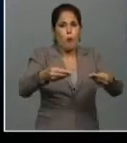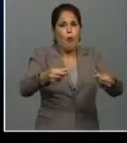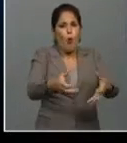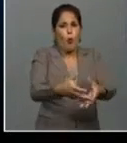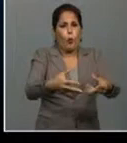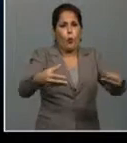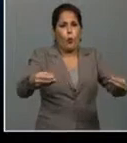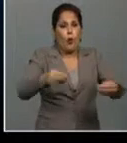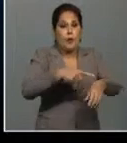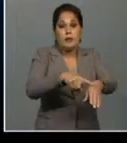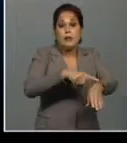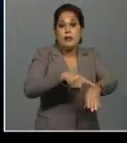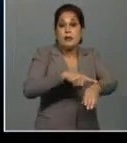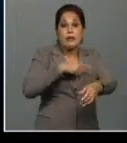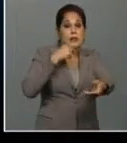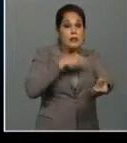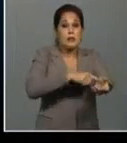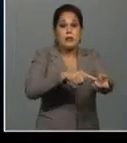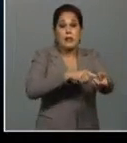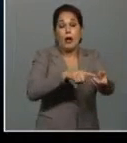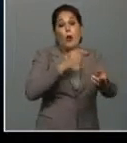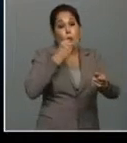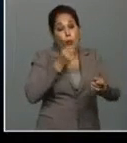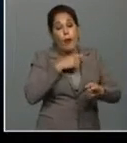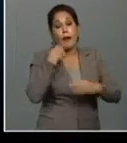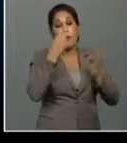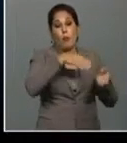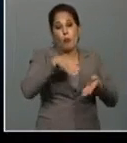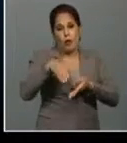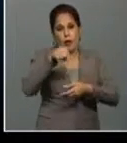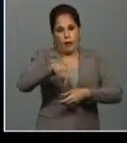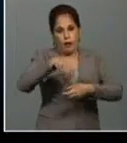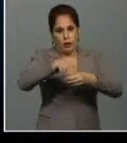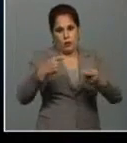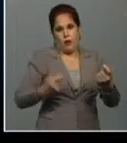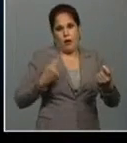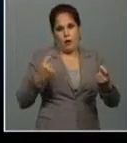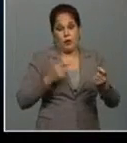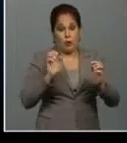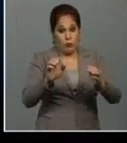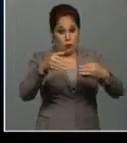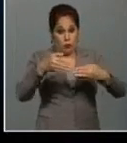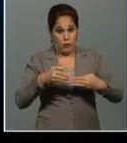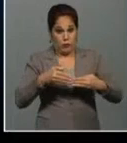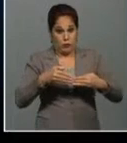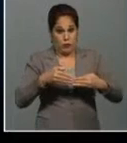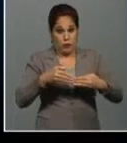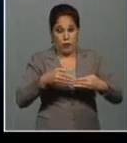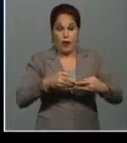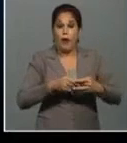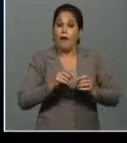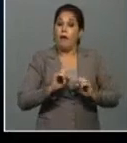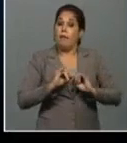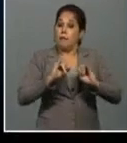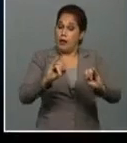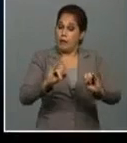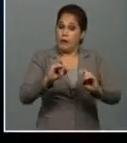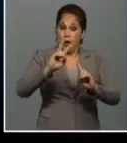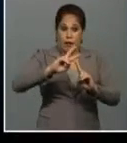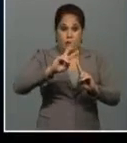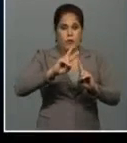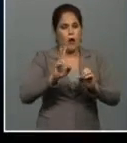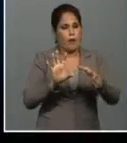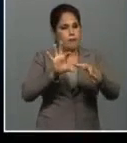su suelo anegado en sangre si no perece en la contienda de esta manera concluye nuestra transmisión la señal de